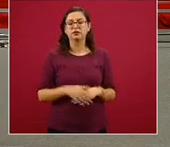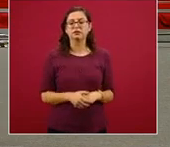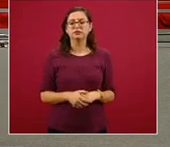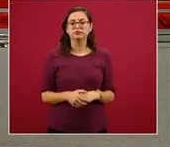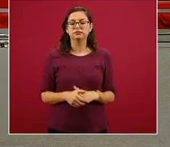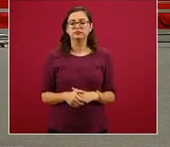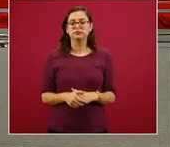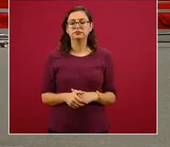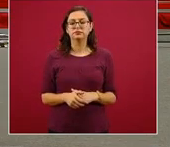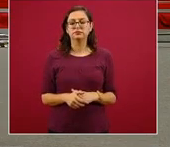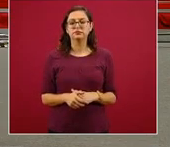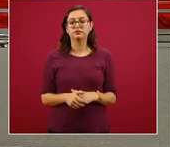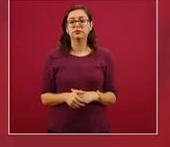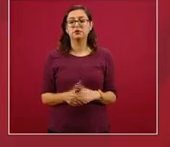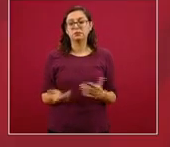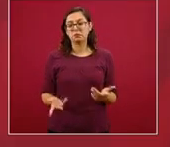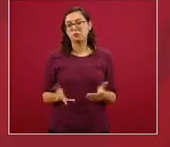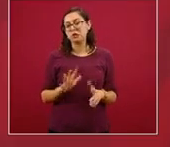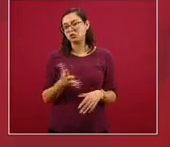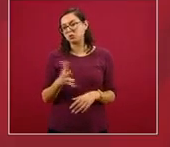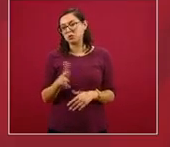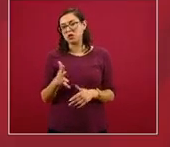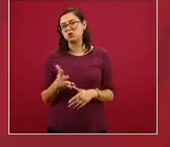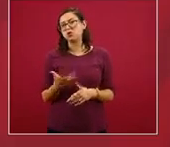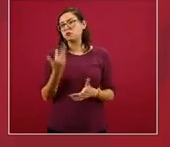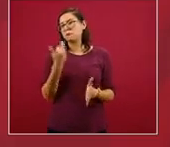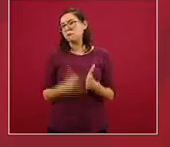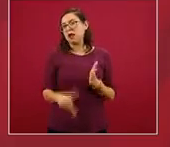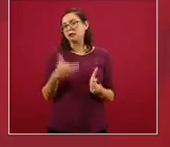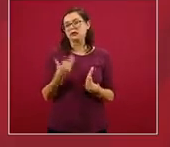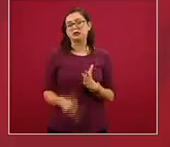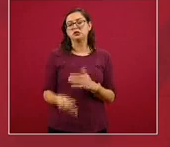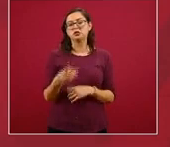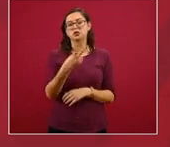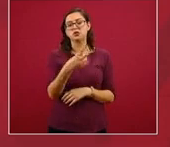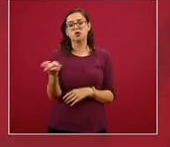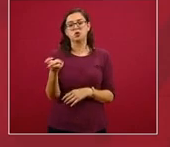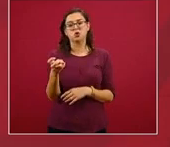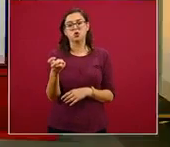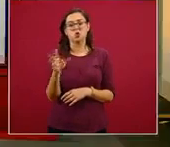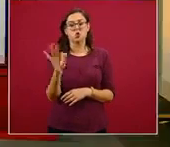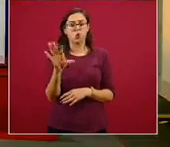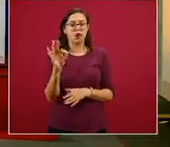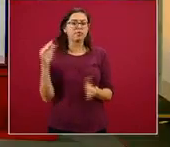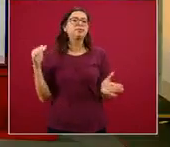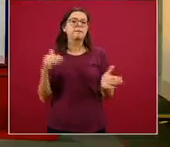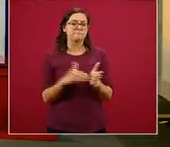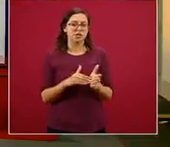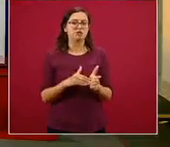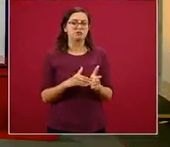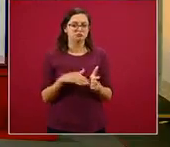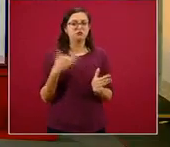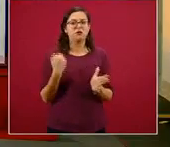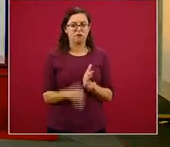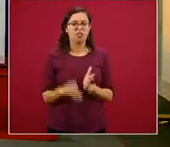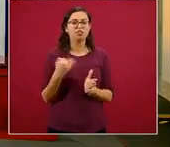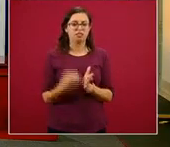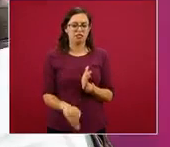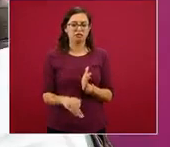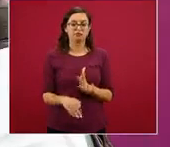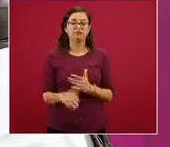la población. Este número se ha estimado inclusive en alrededor de 240,000. En lo que va